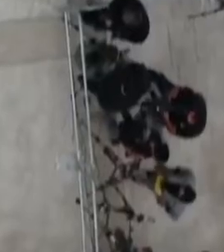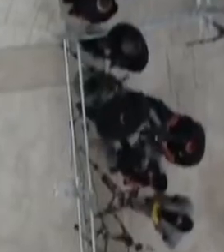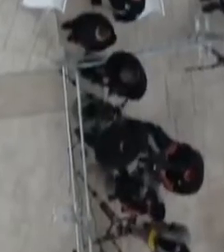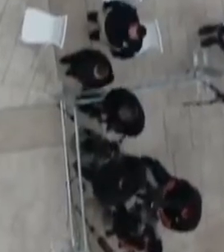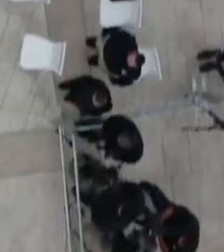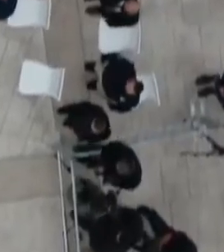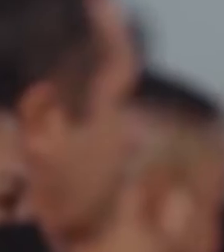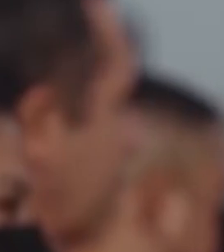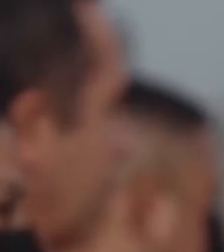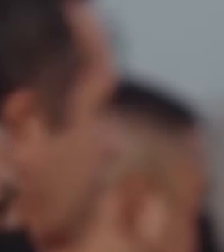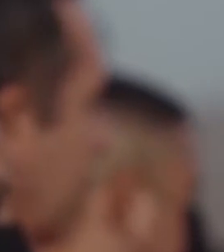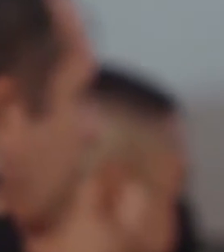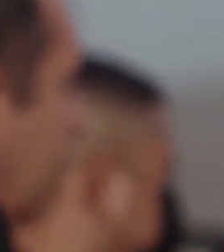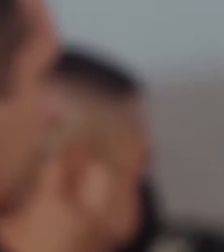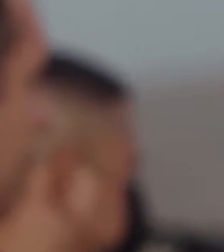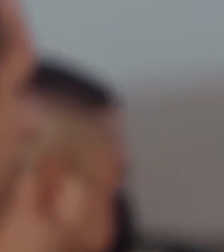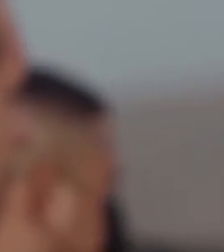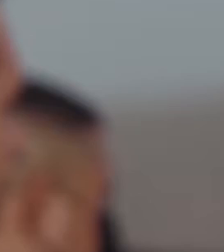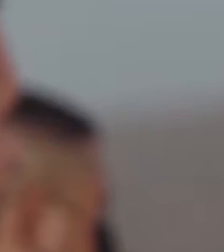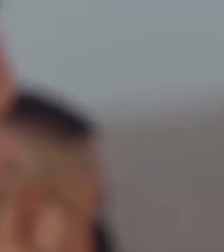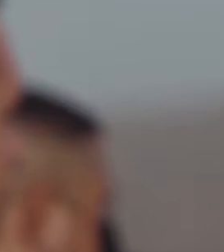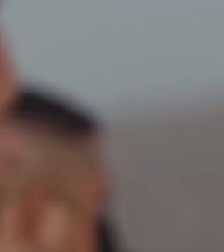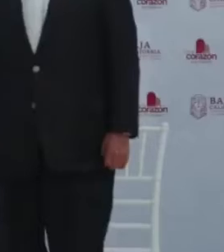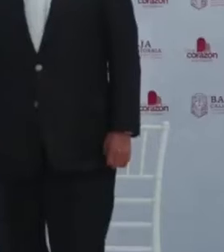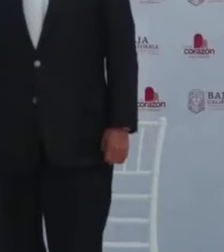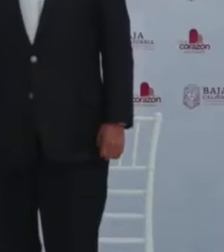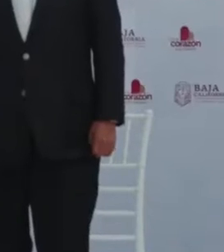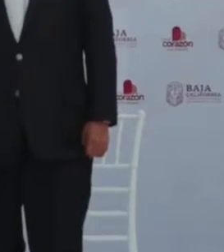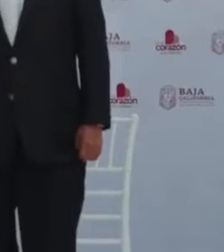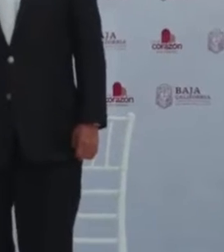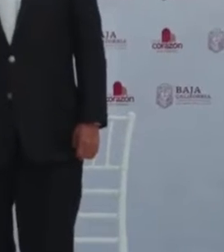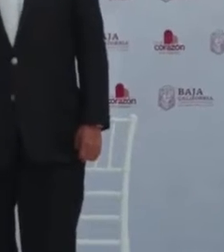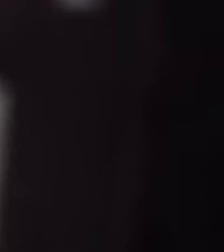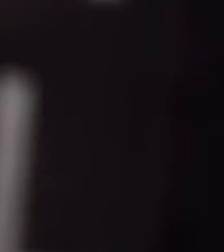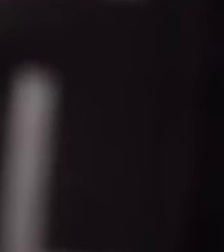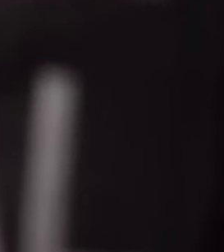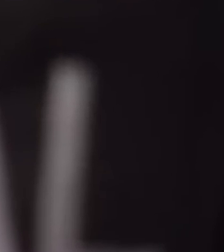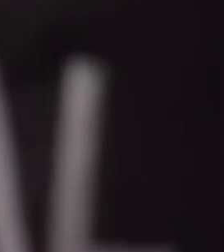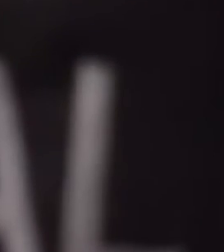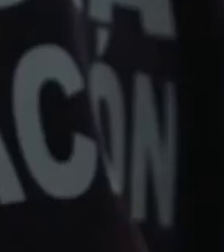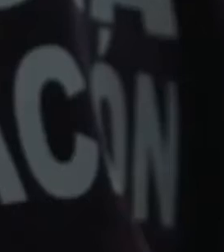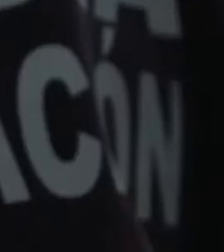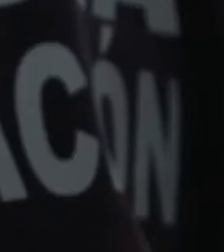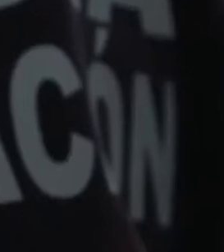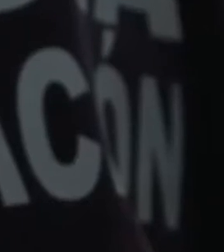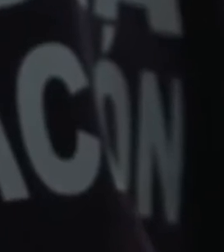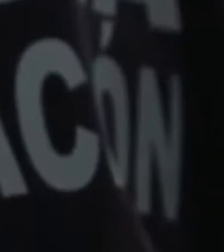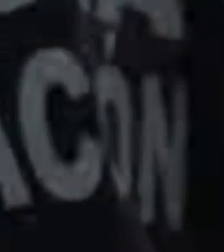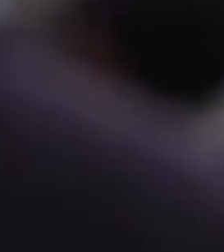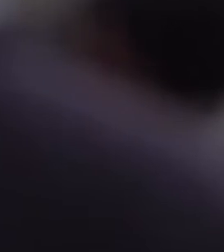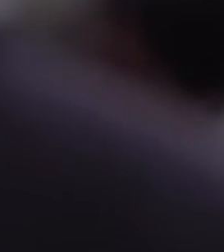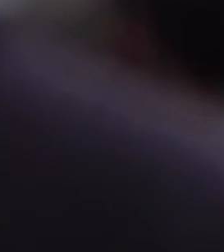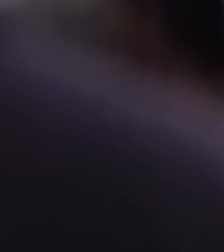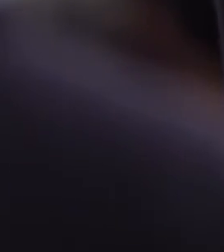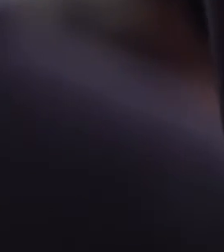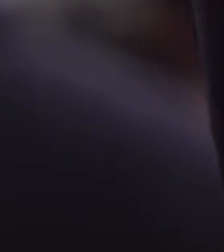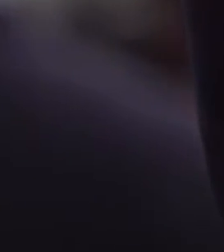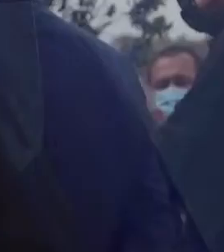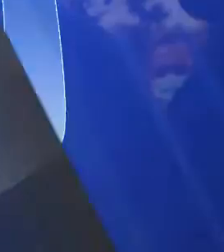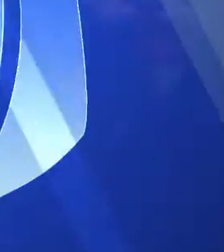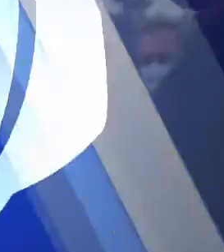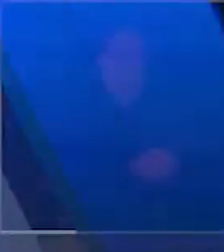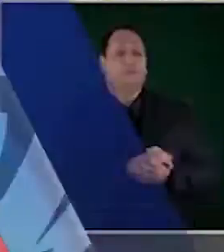fronteriza destacó además su apoyo al actual gobernadora de Baja California marina del Pilar Ávila Olmeda en el tema de la creación de la